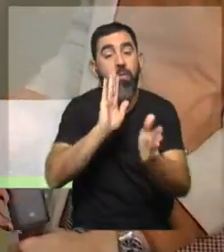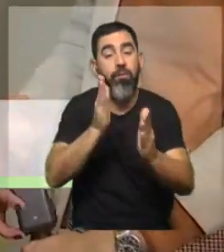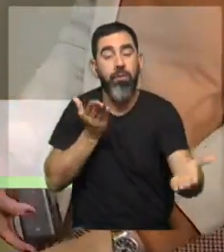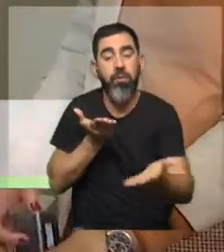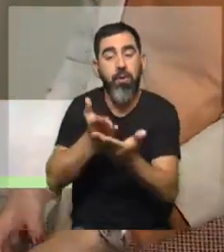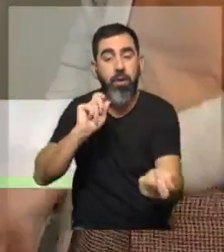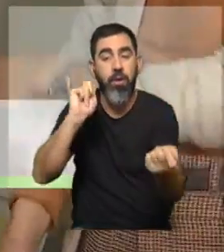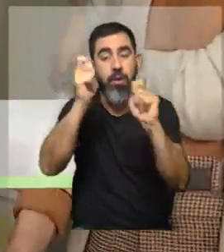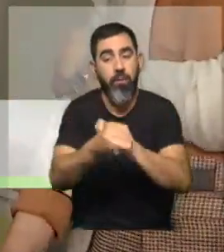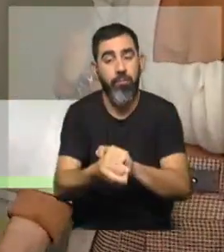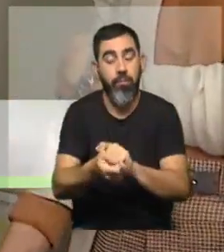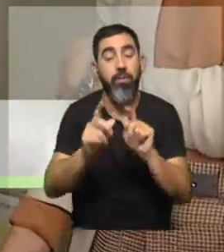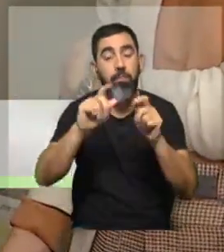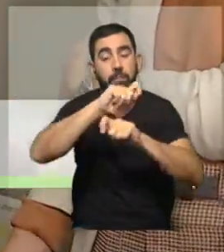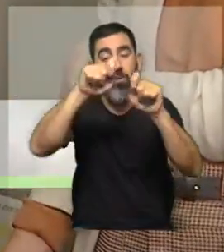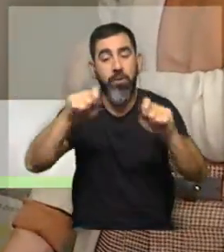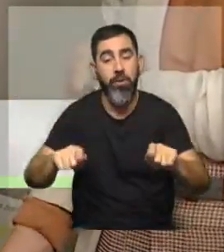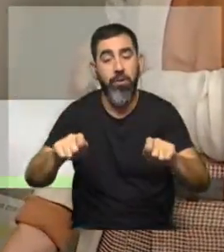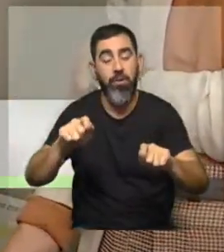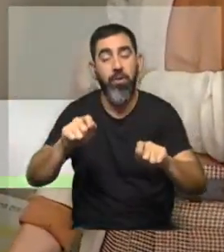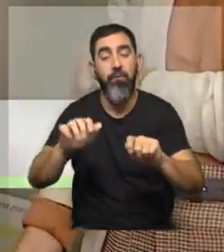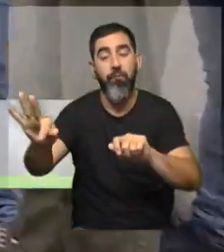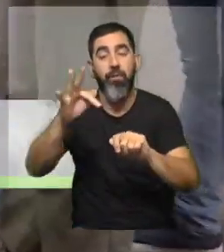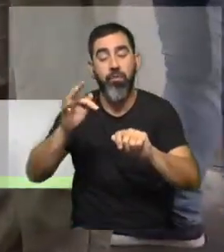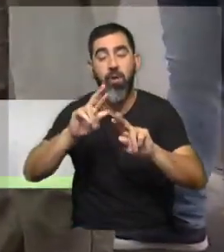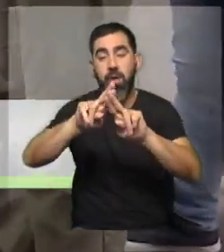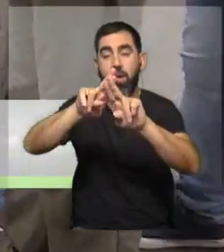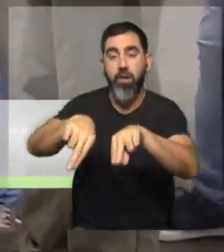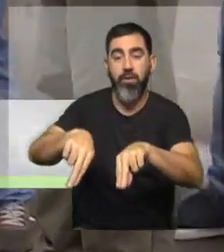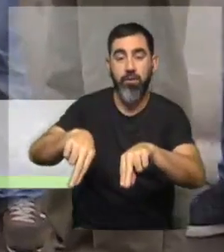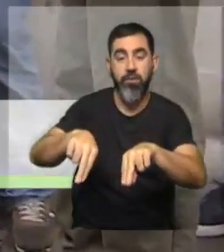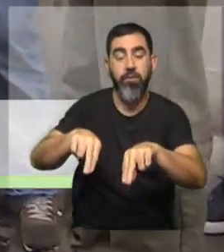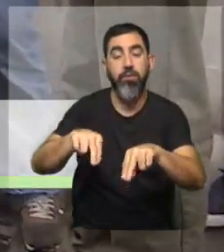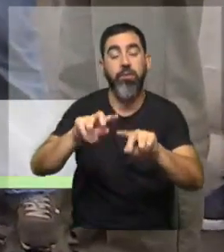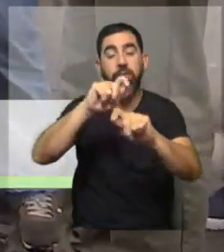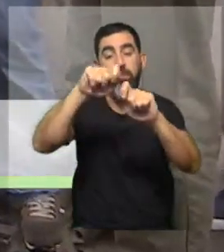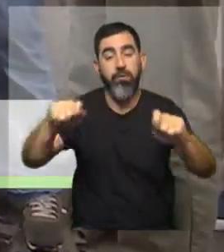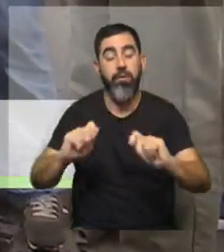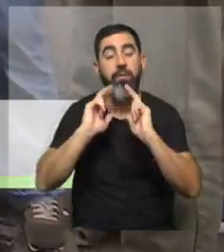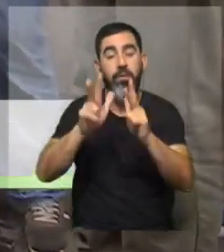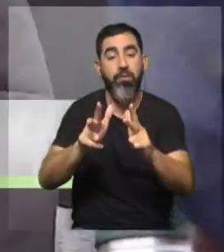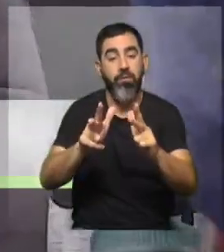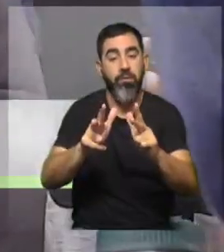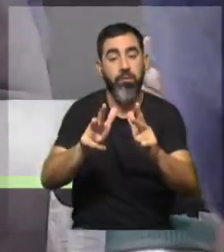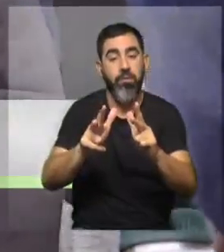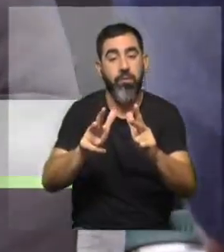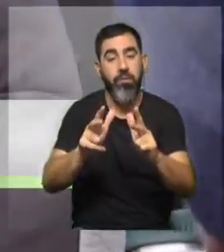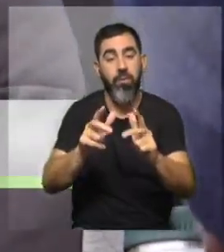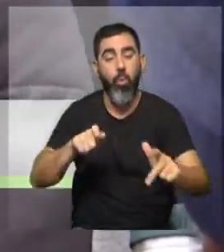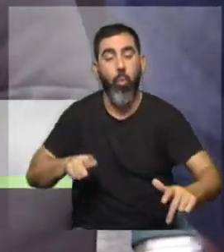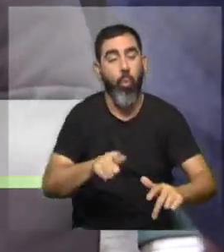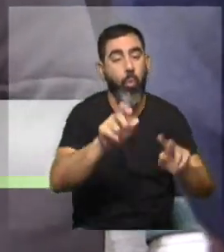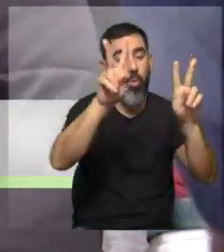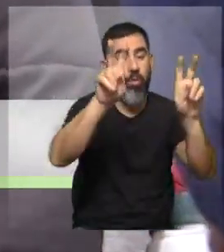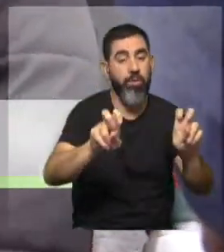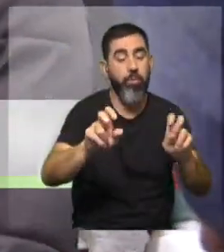apelará la decisión al tiempo que el Pit cnt y la foso rechazaron la imputación desde la central sindical se afirmó que se trata de una judicialización